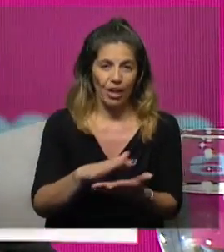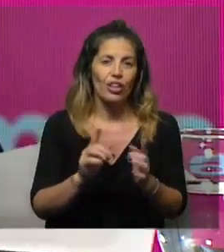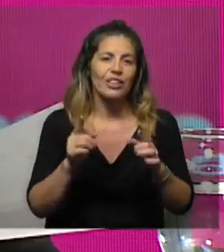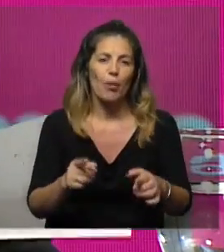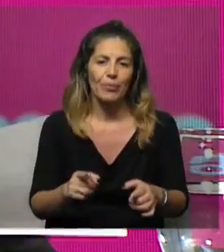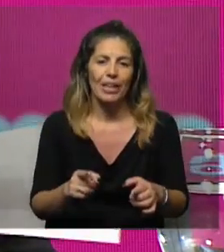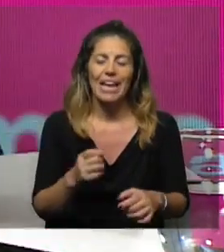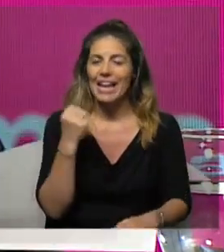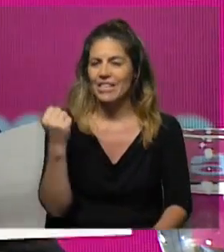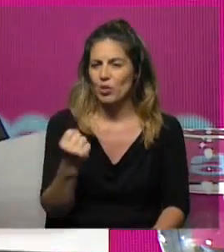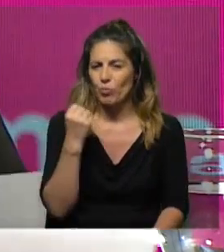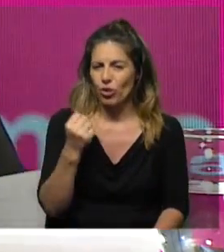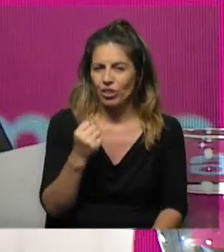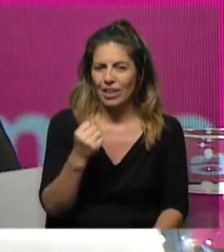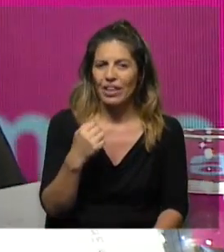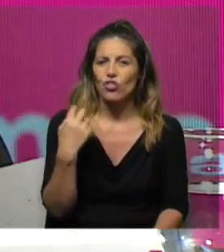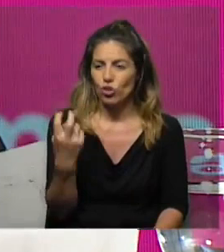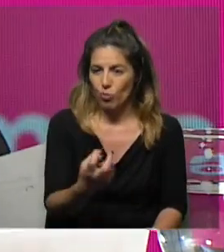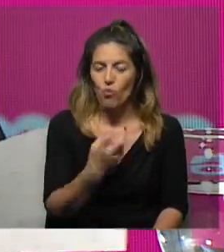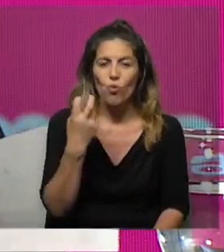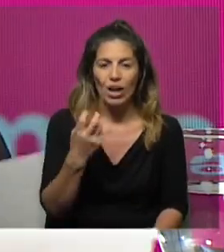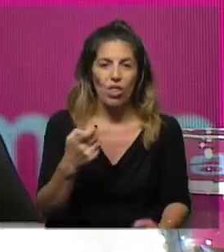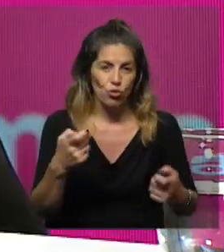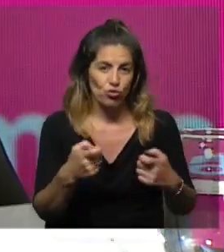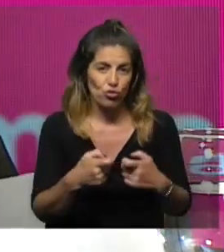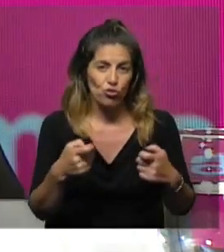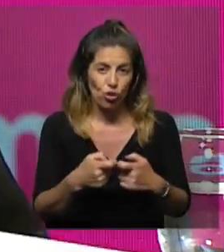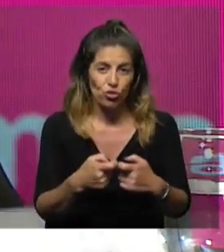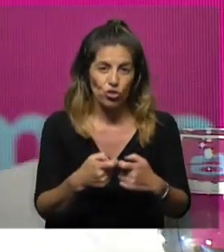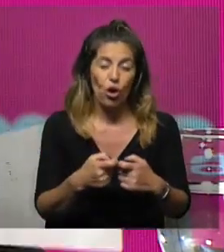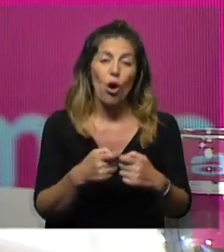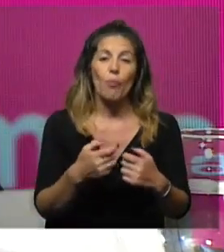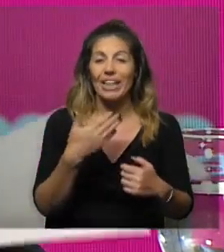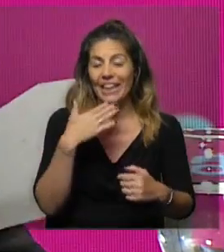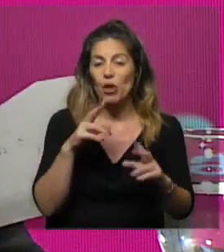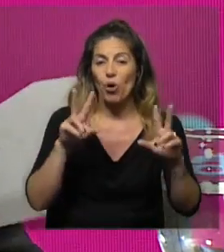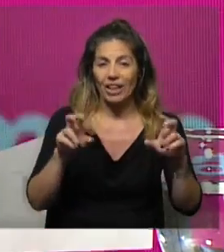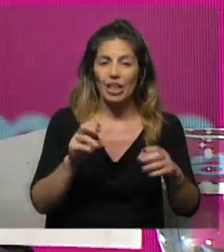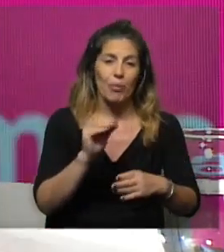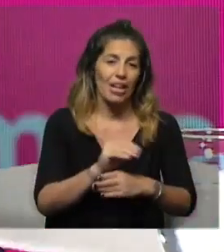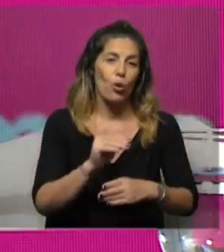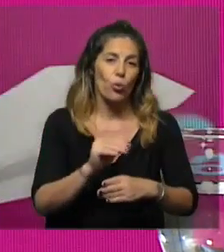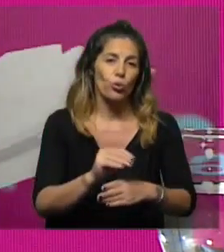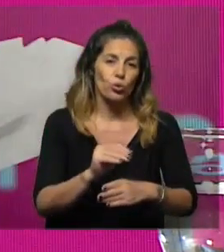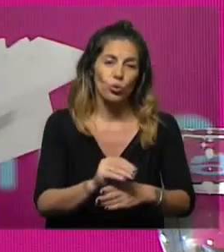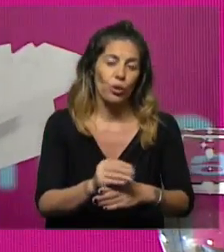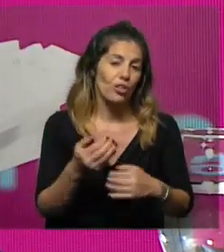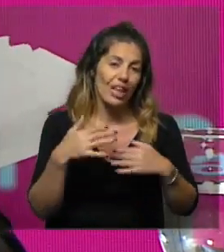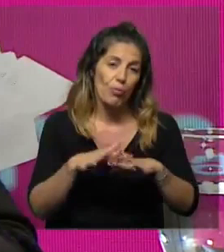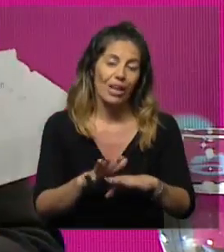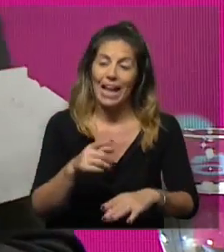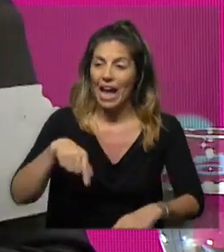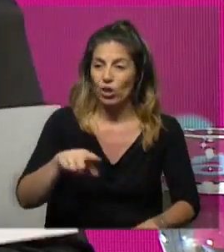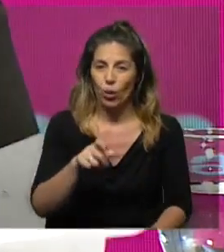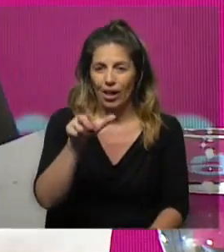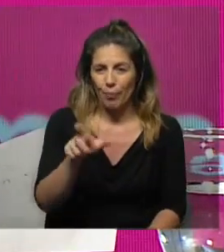que bueno que nosotros en esto hemos tratado de ir buscando a diferentes aliados porque entendemos que el tema del candom de la cultura afroaya es algo que nos tiene que involucrar a todos y